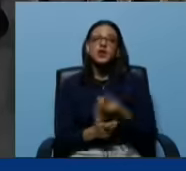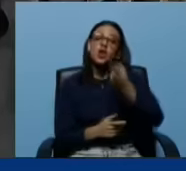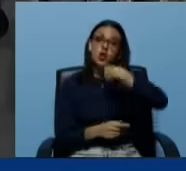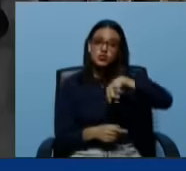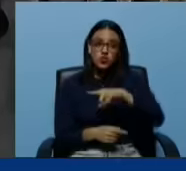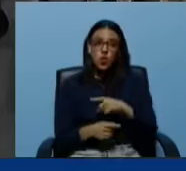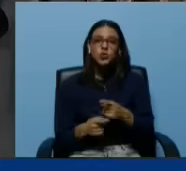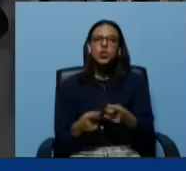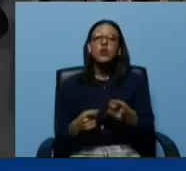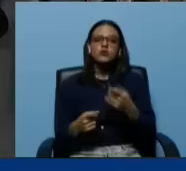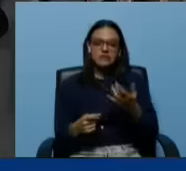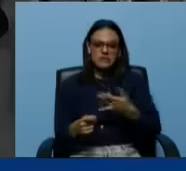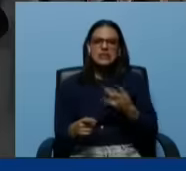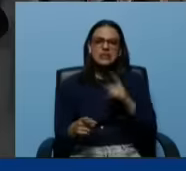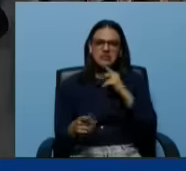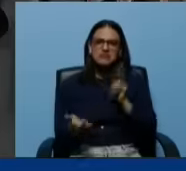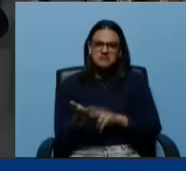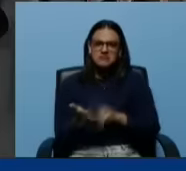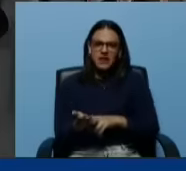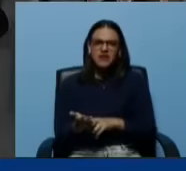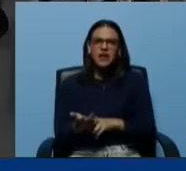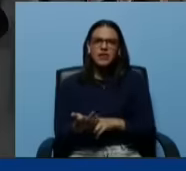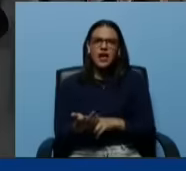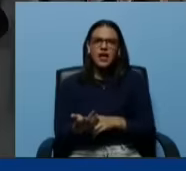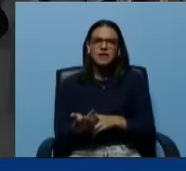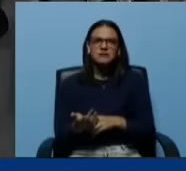Todo esto generalmente